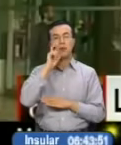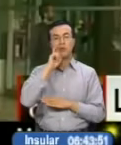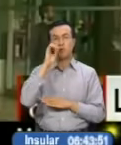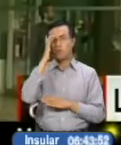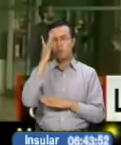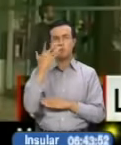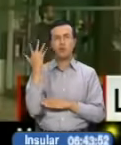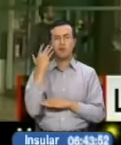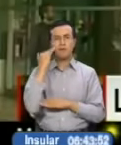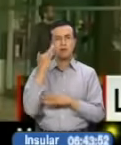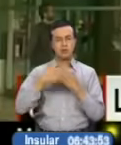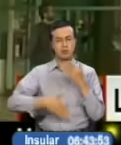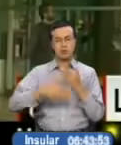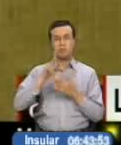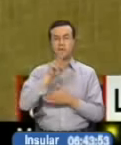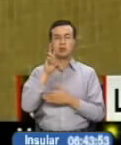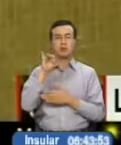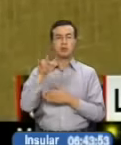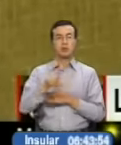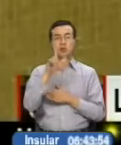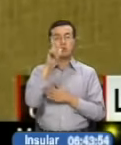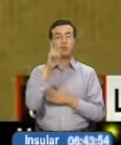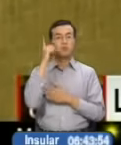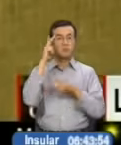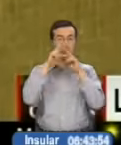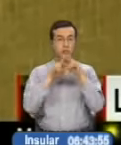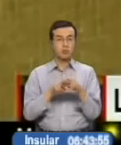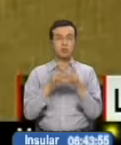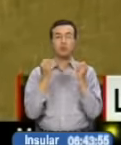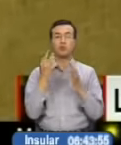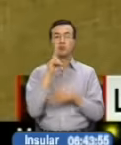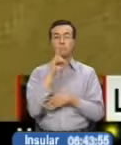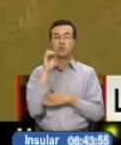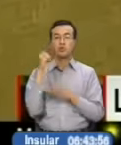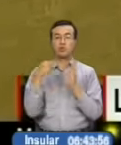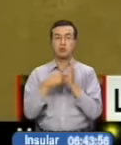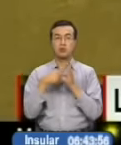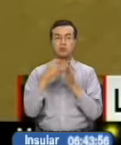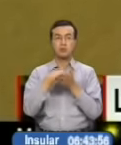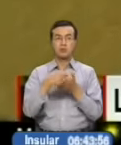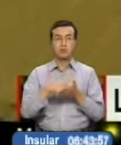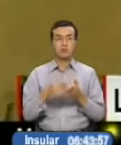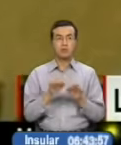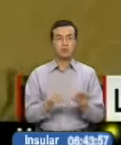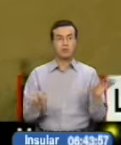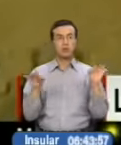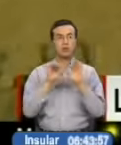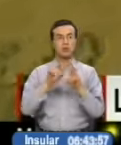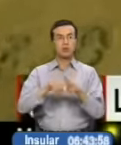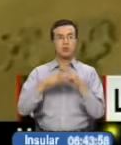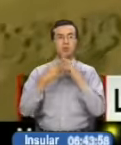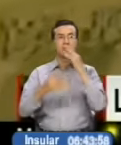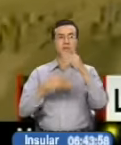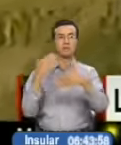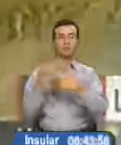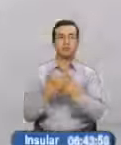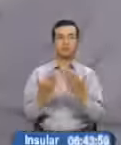el plazo previsto para este 26 de julio de revisar cerca de 200.000 firmas necesarias para iniciar el